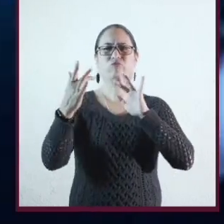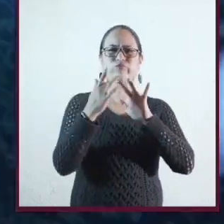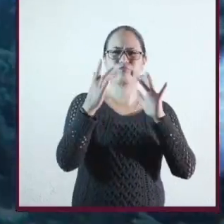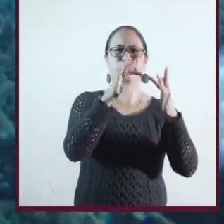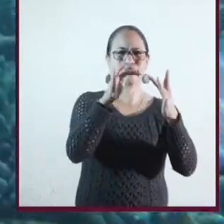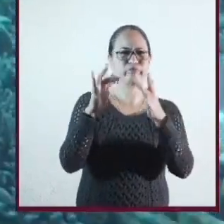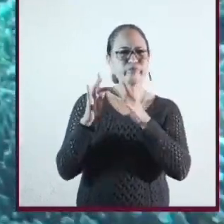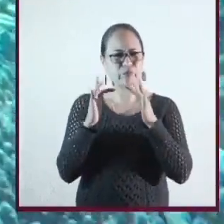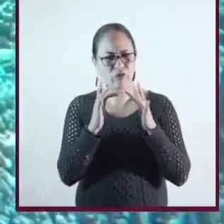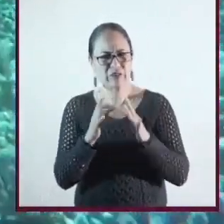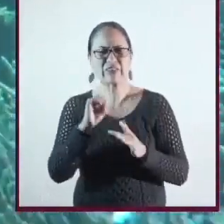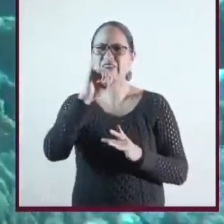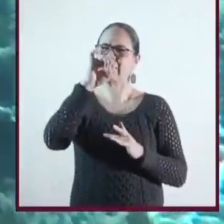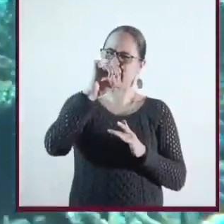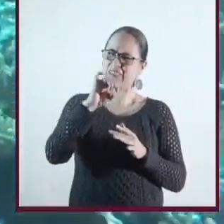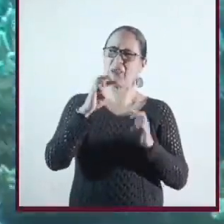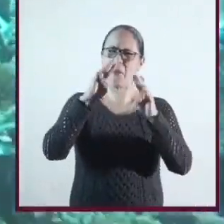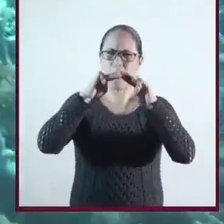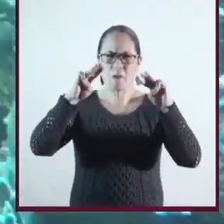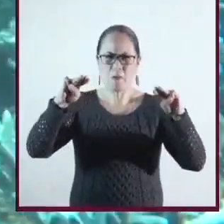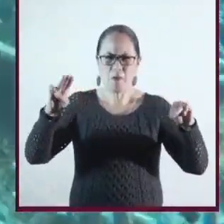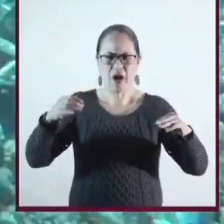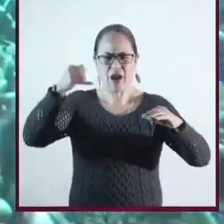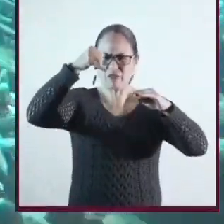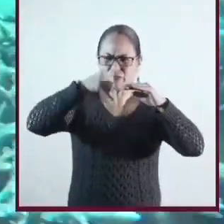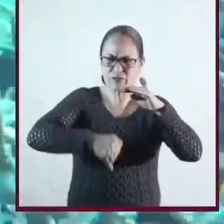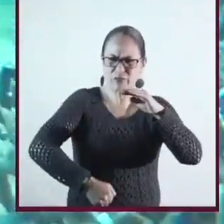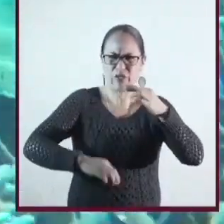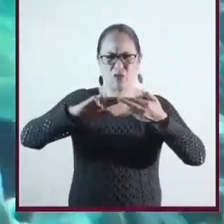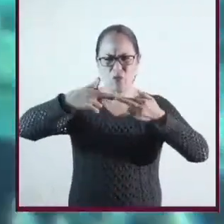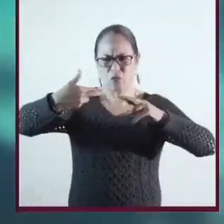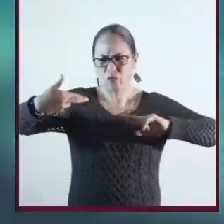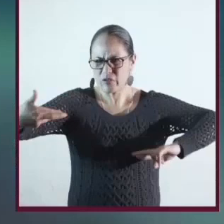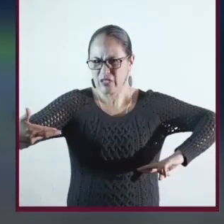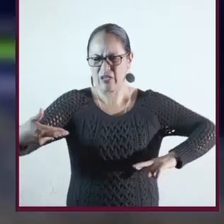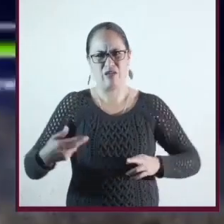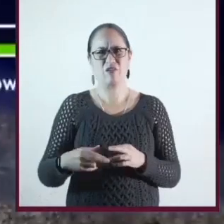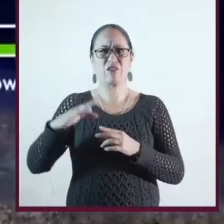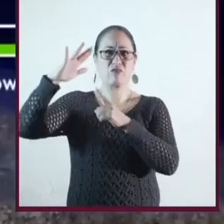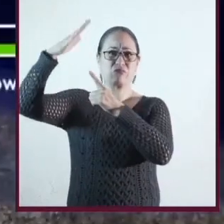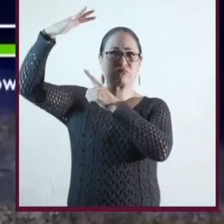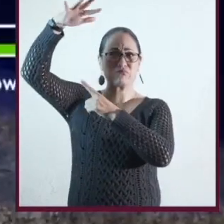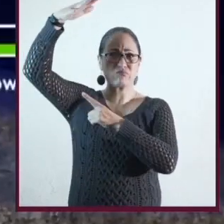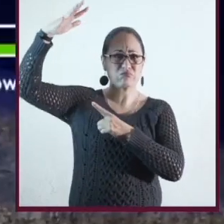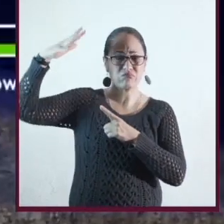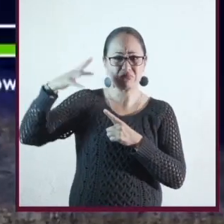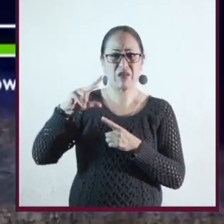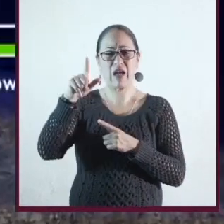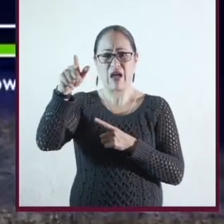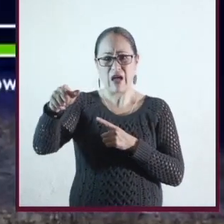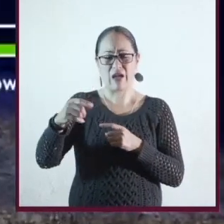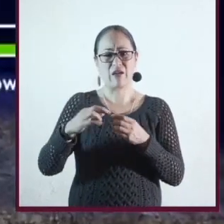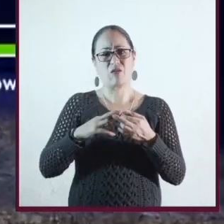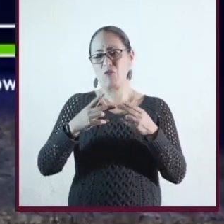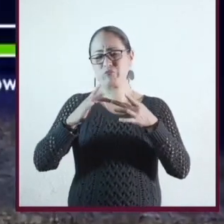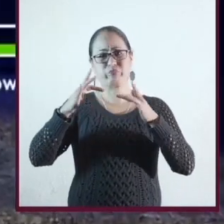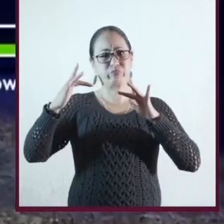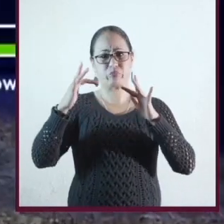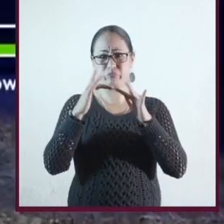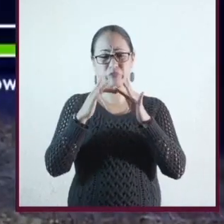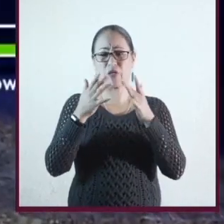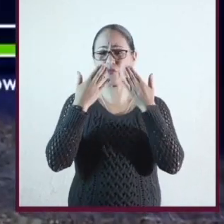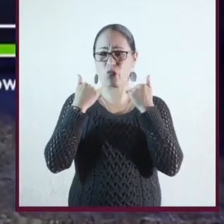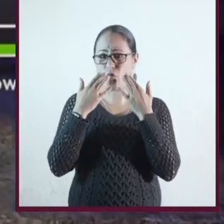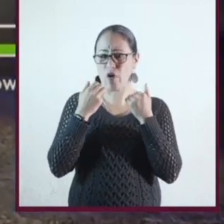bien, cables submarinos. No es gracias a un sistema satelital o inalámbrico a nivel mundial. Y el antecedente de